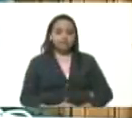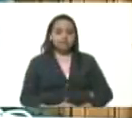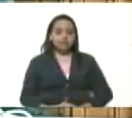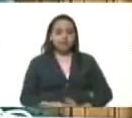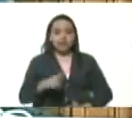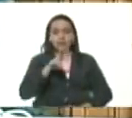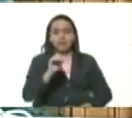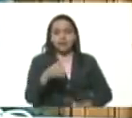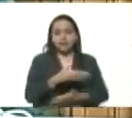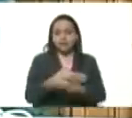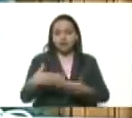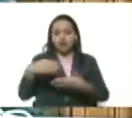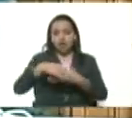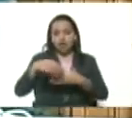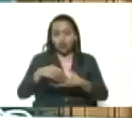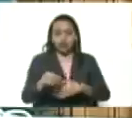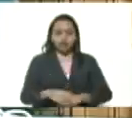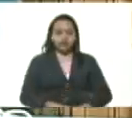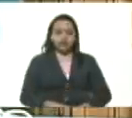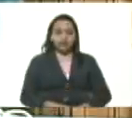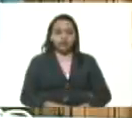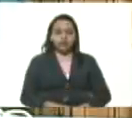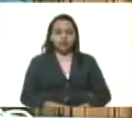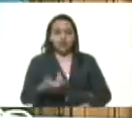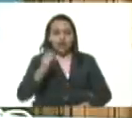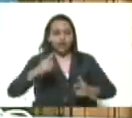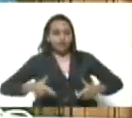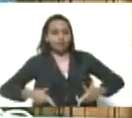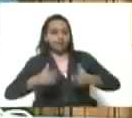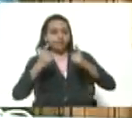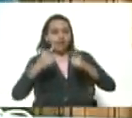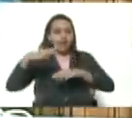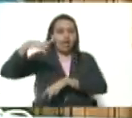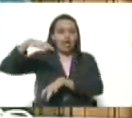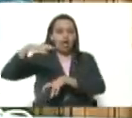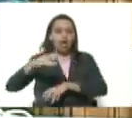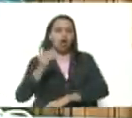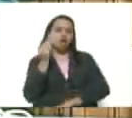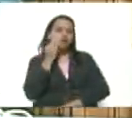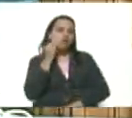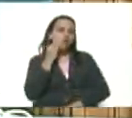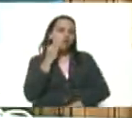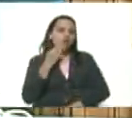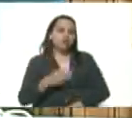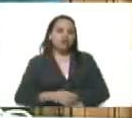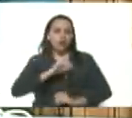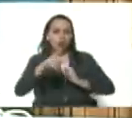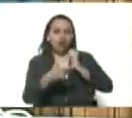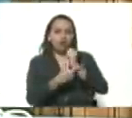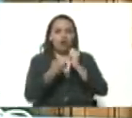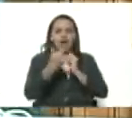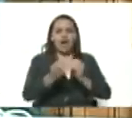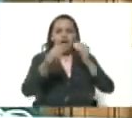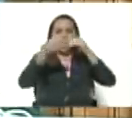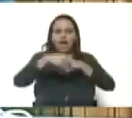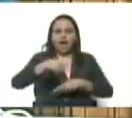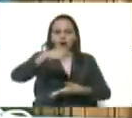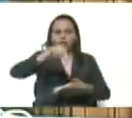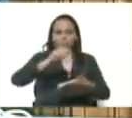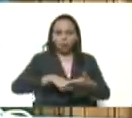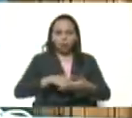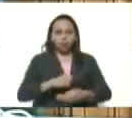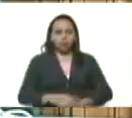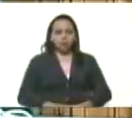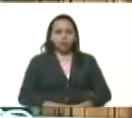20 millones de dólares. Le dieron la orden a su títere, el Bobolongo, de firmar un acuerdo humanitario con el gobierno legítimo que presido.